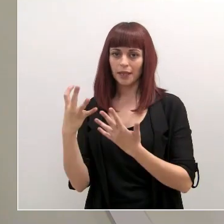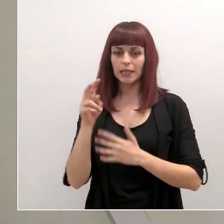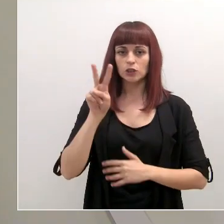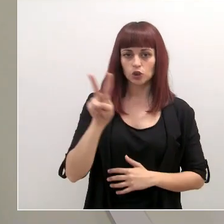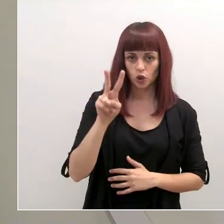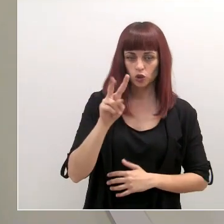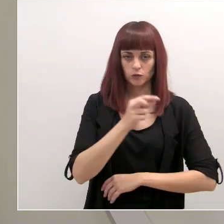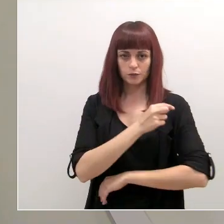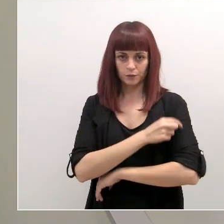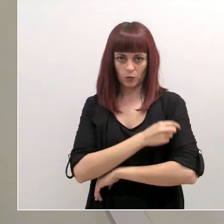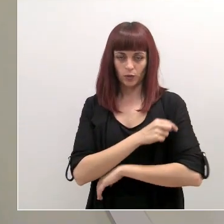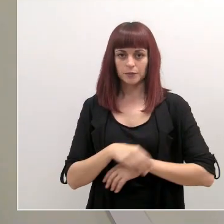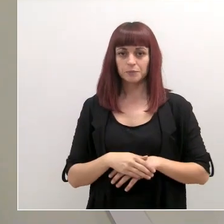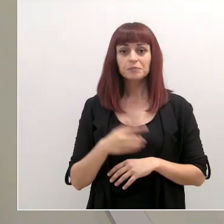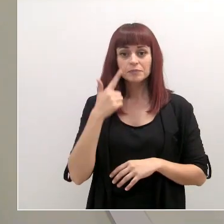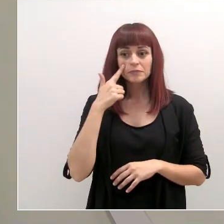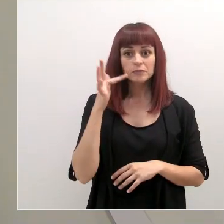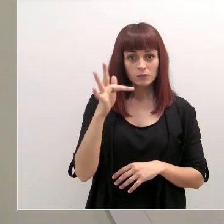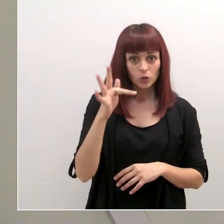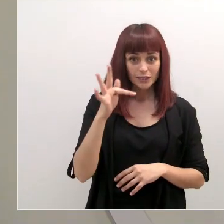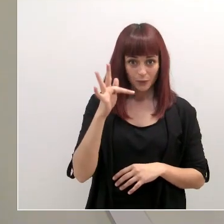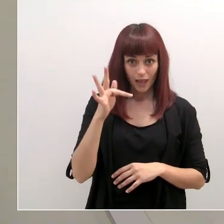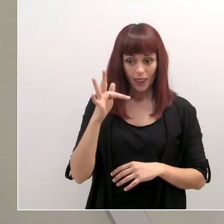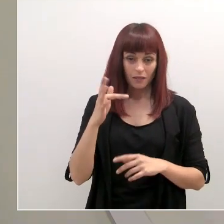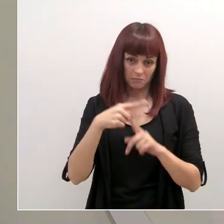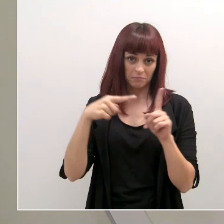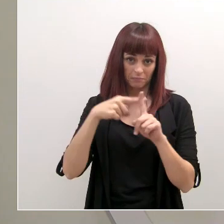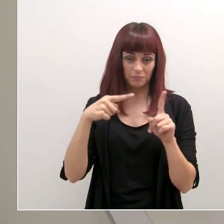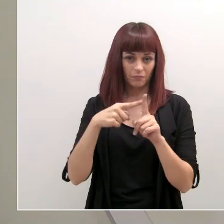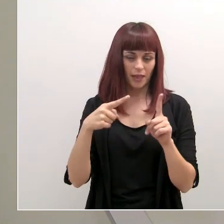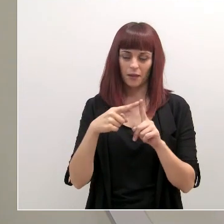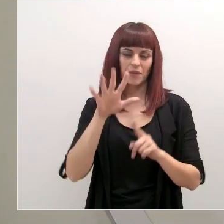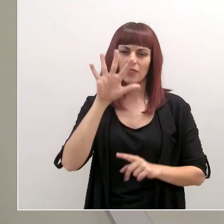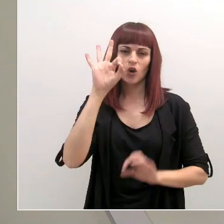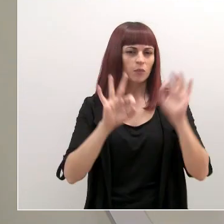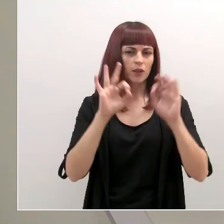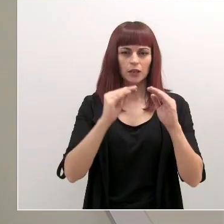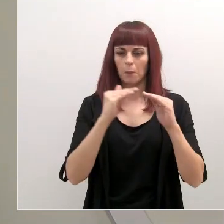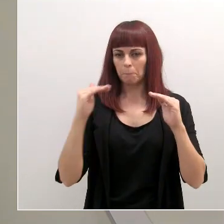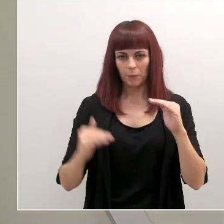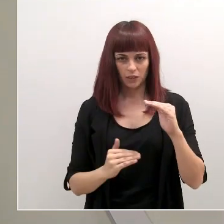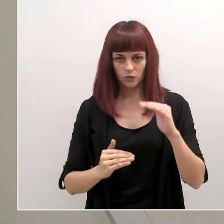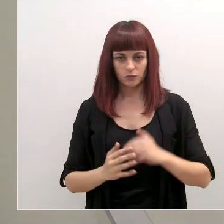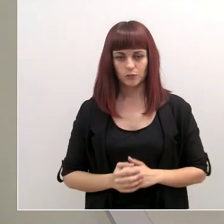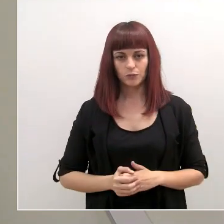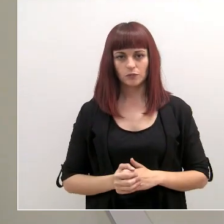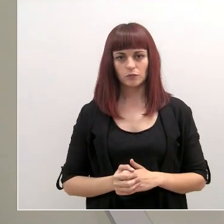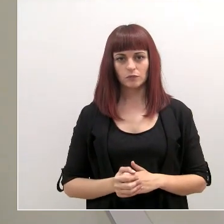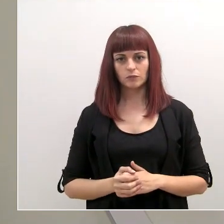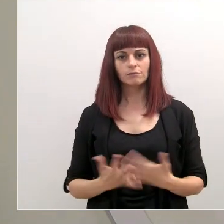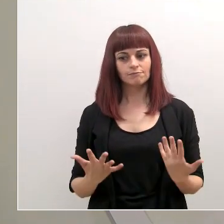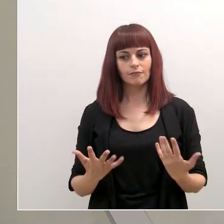1.041.902, con una tasa de positividad media en la semana por debajo del 5%. Son